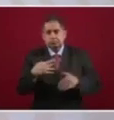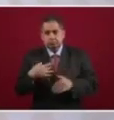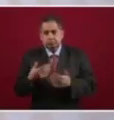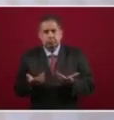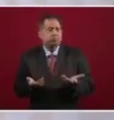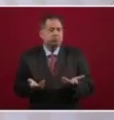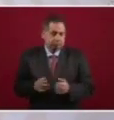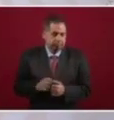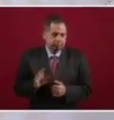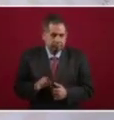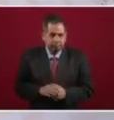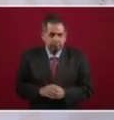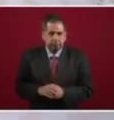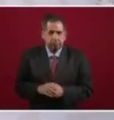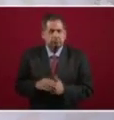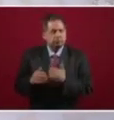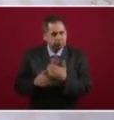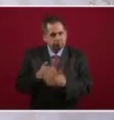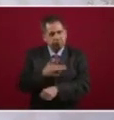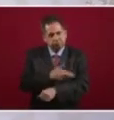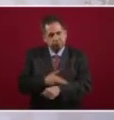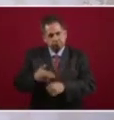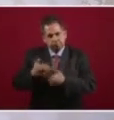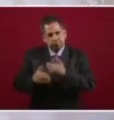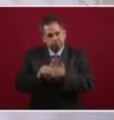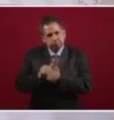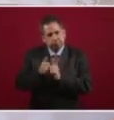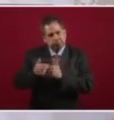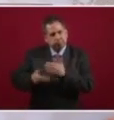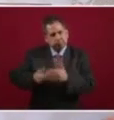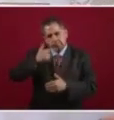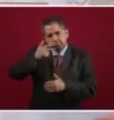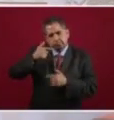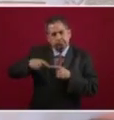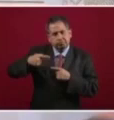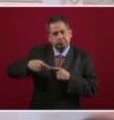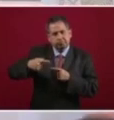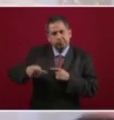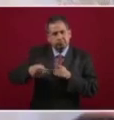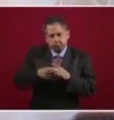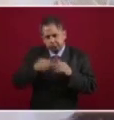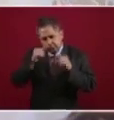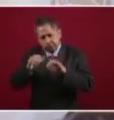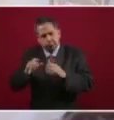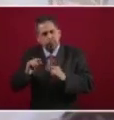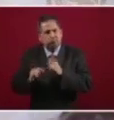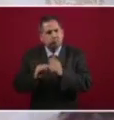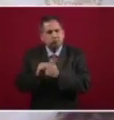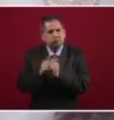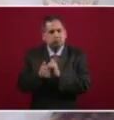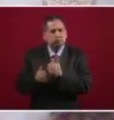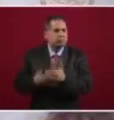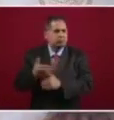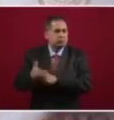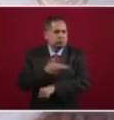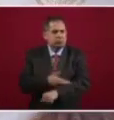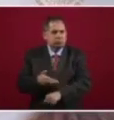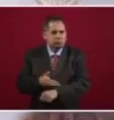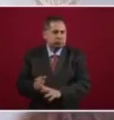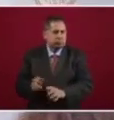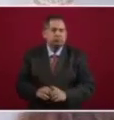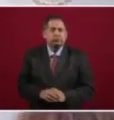Pero bueno, son de las cosas que tenemos que ir atendiendo poco a poco, es un proceso.